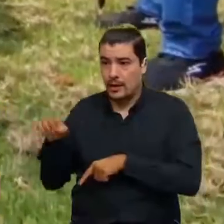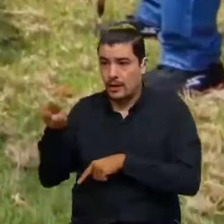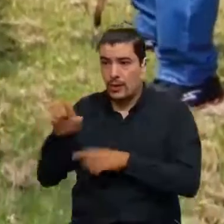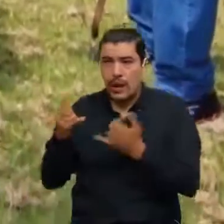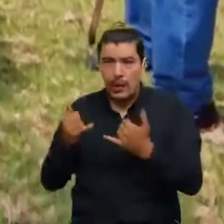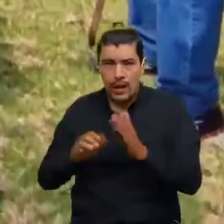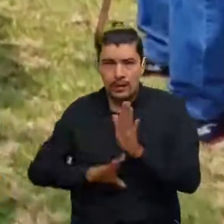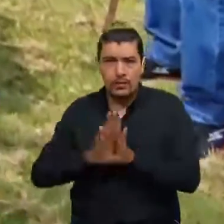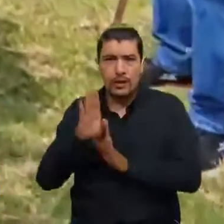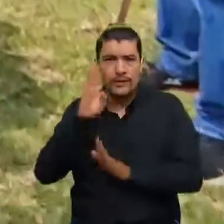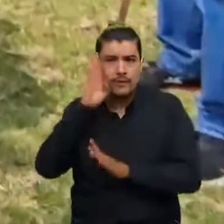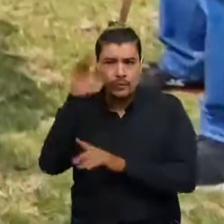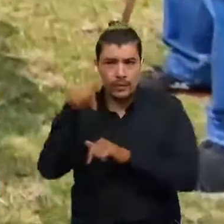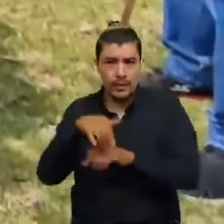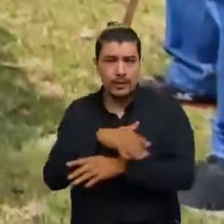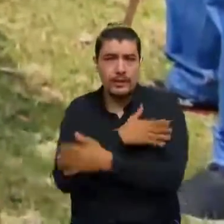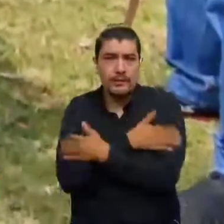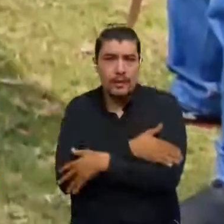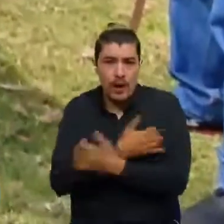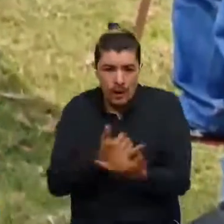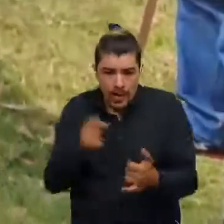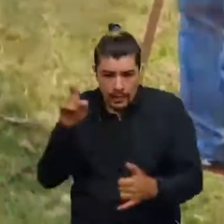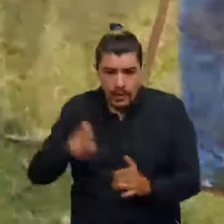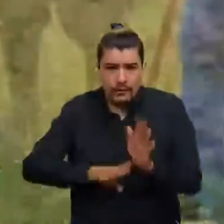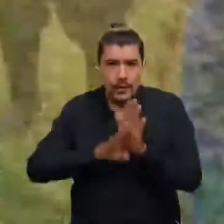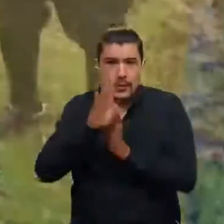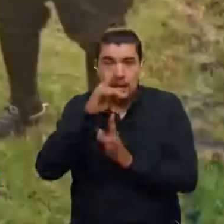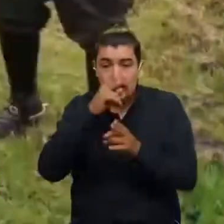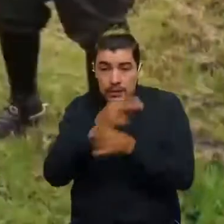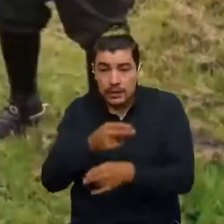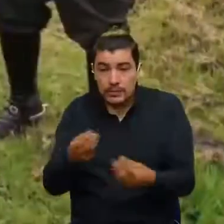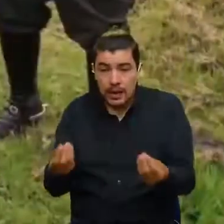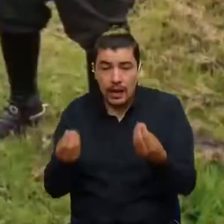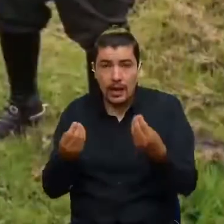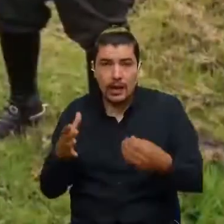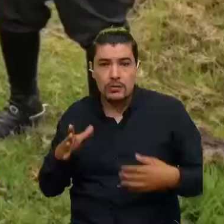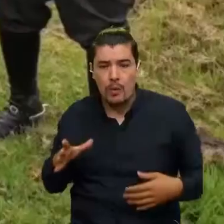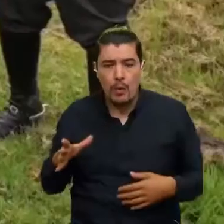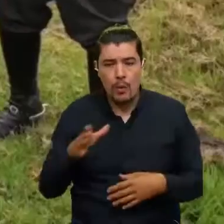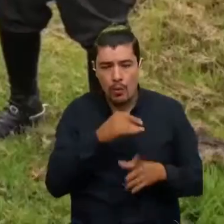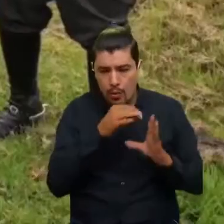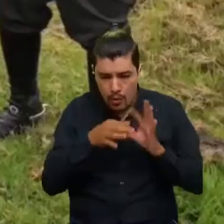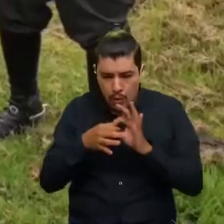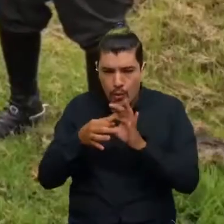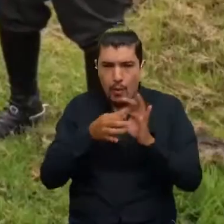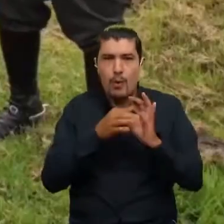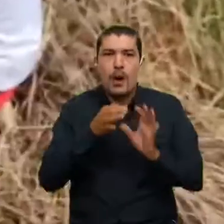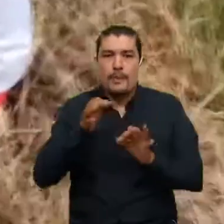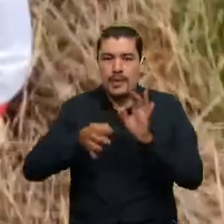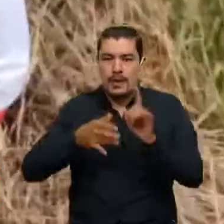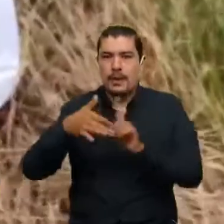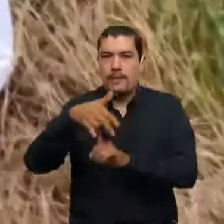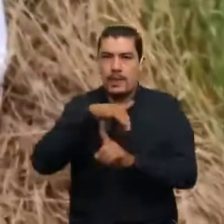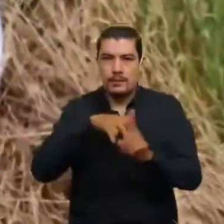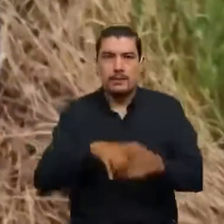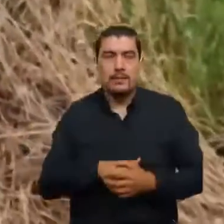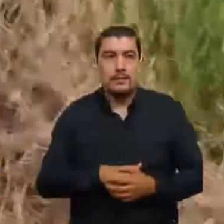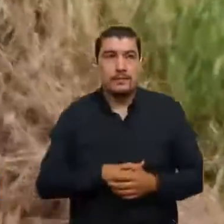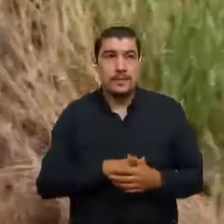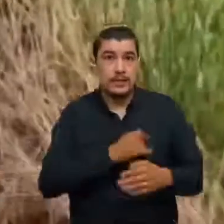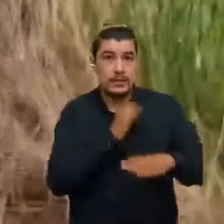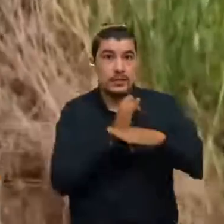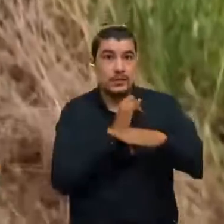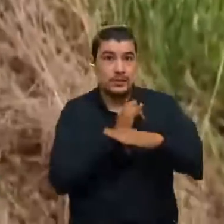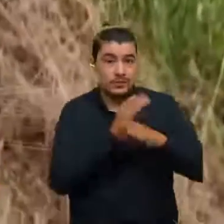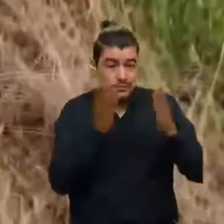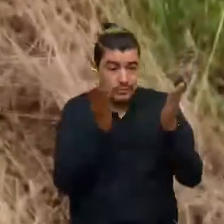sembrando futuro en Pamplona, porque esto es lo que tenemos que sembrar en nuestros niños para que todos unidos cuidemos el medio ambiente. Las instituciones educativas